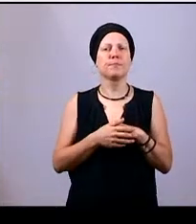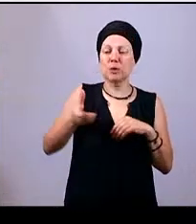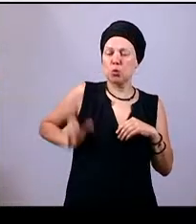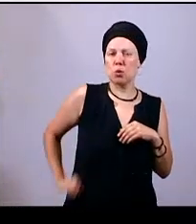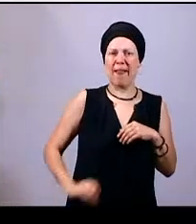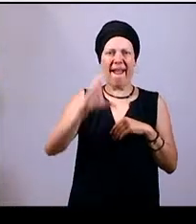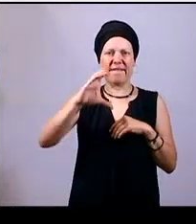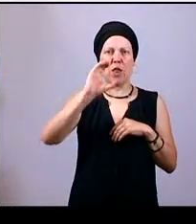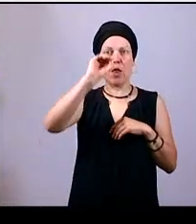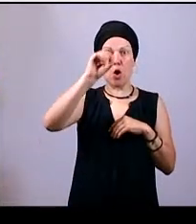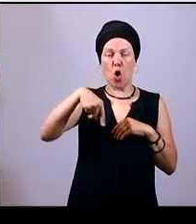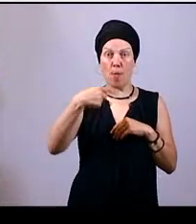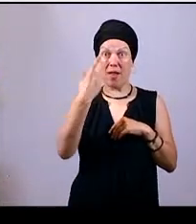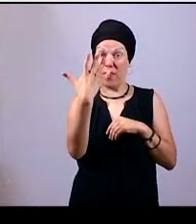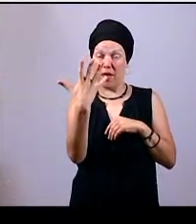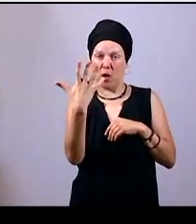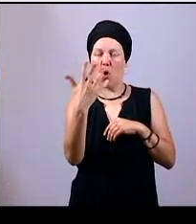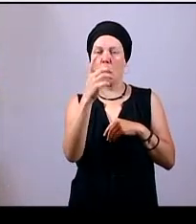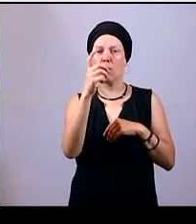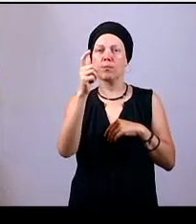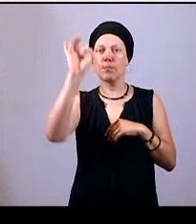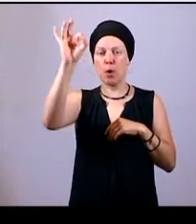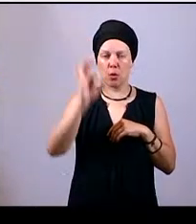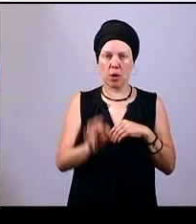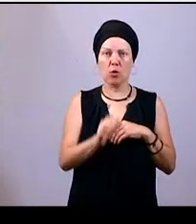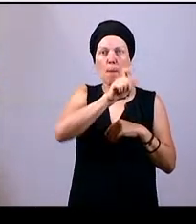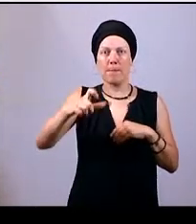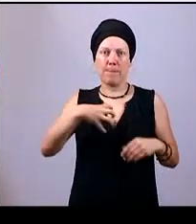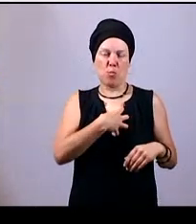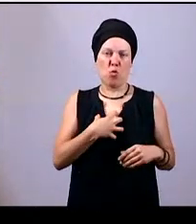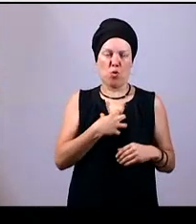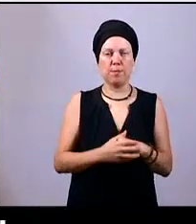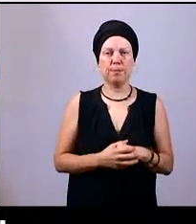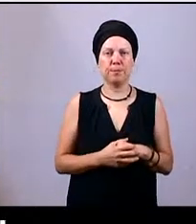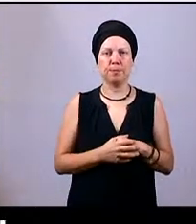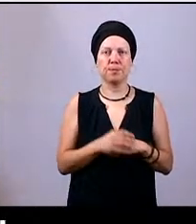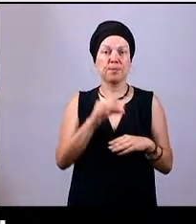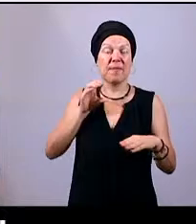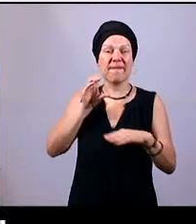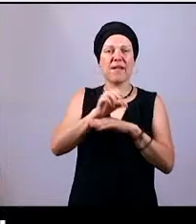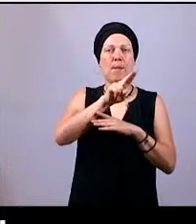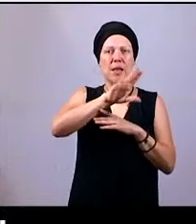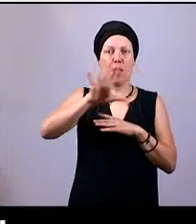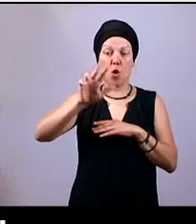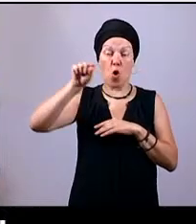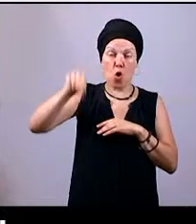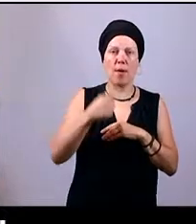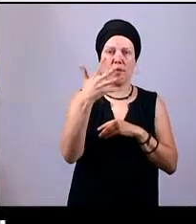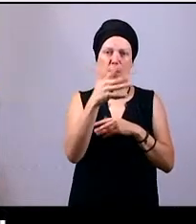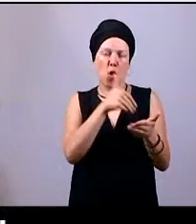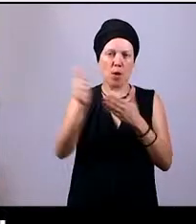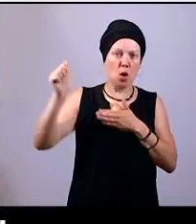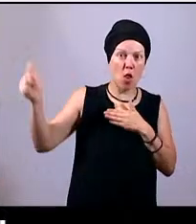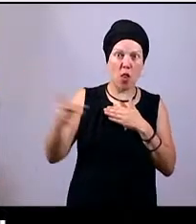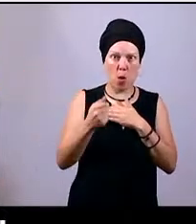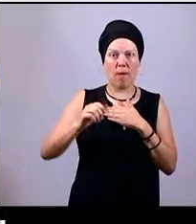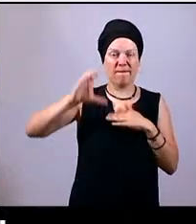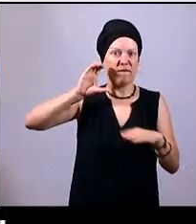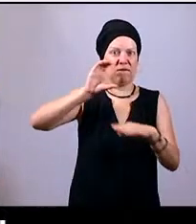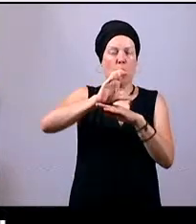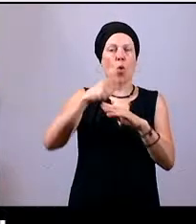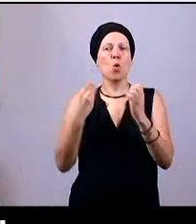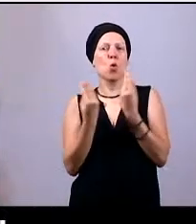salarial del 0,5% a los empleados públicos. Con una inversión de 25,5 millones de euros, la